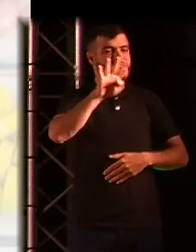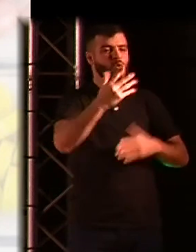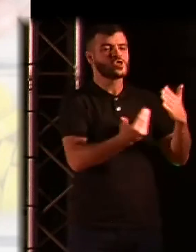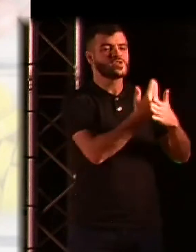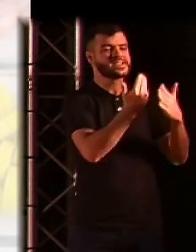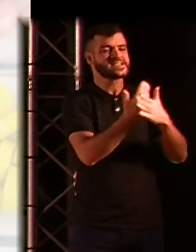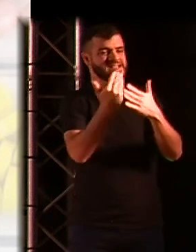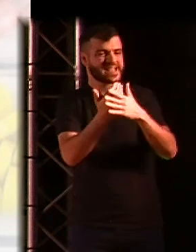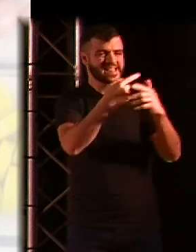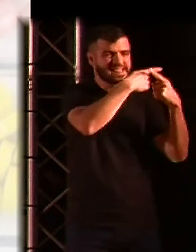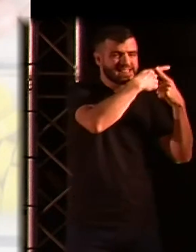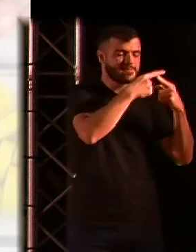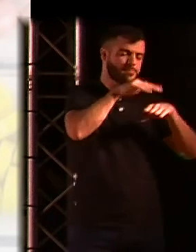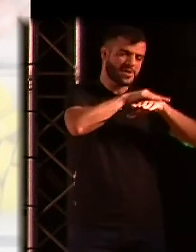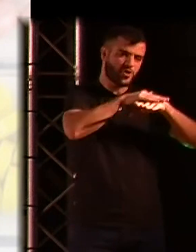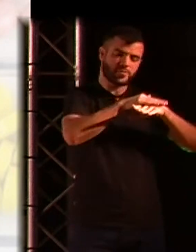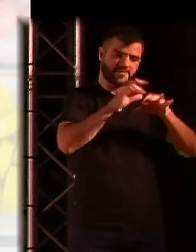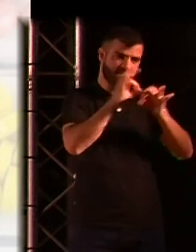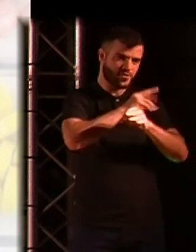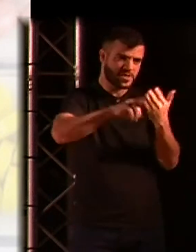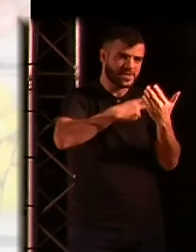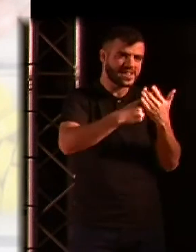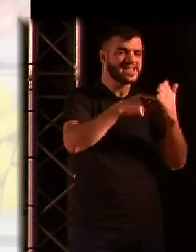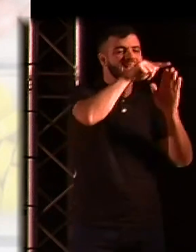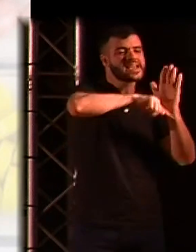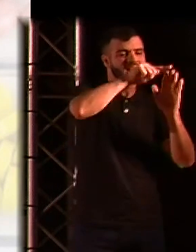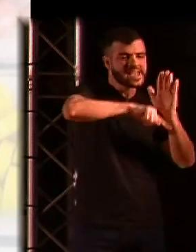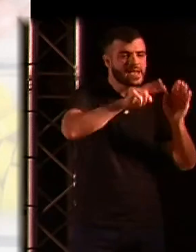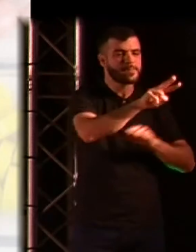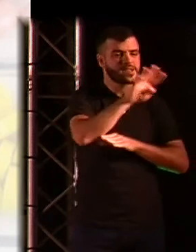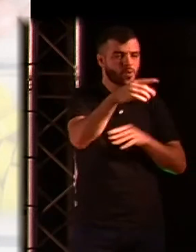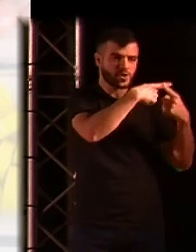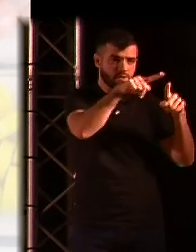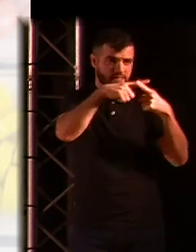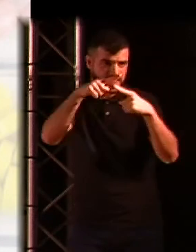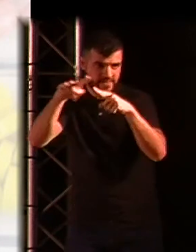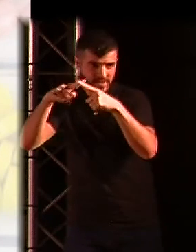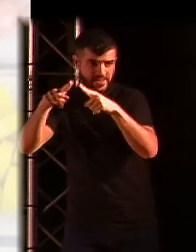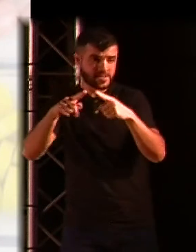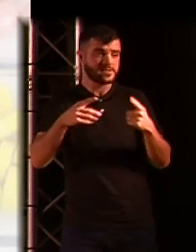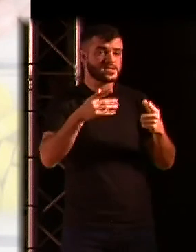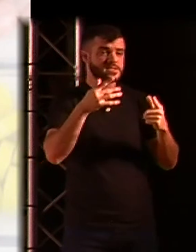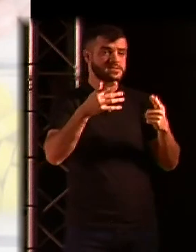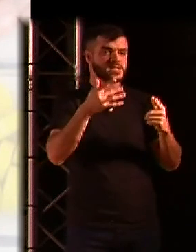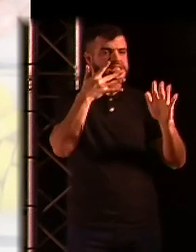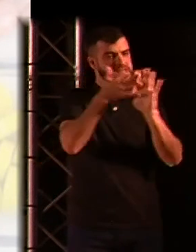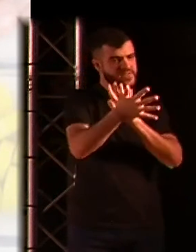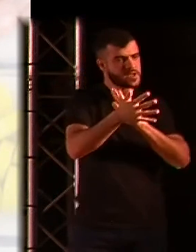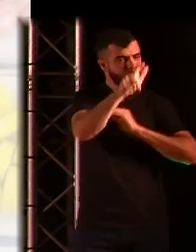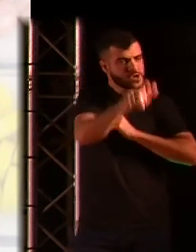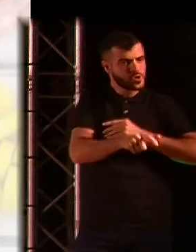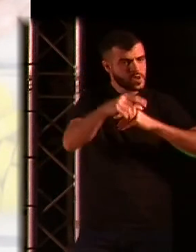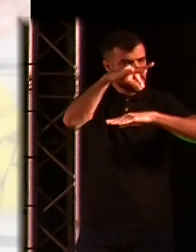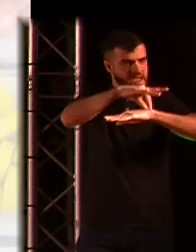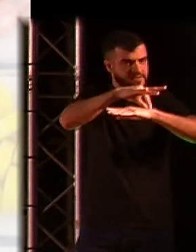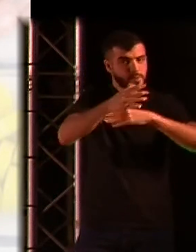guías diferentes, guías de autoayuda, que la persona, en vez de pedirle la pastillita al médico, puede pedir o el médico puede ofrecer